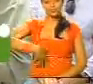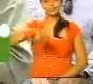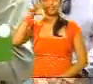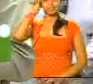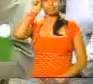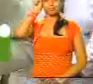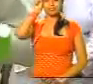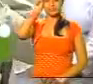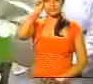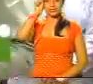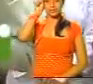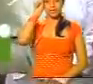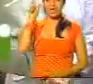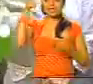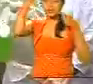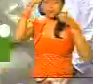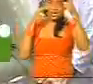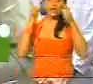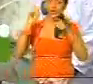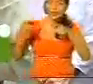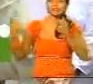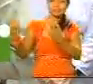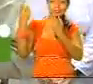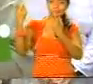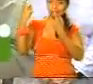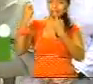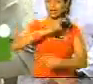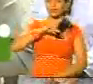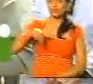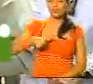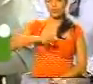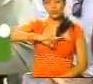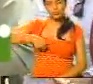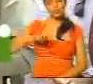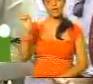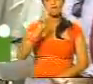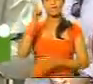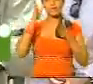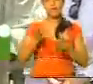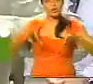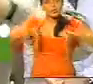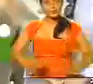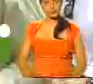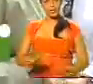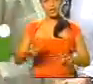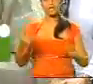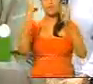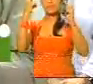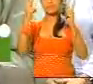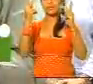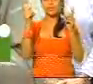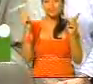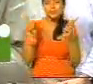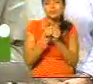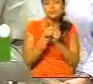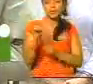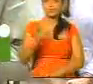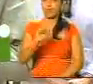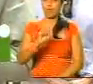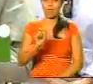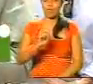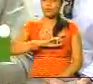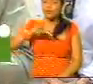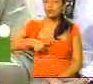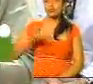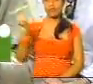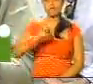aprendido y que Hugo Chávez nos ha enseñado, que los venezolanos no nacimos para las victorias pequeñas. Los venezolanos y